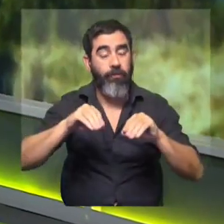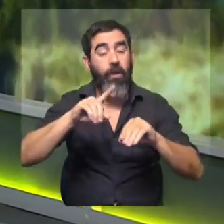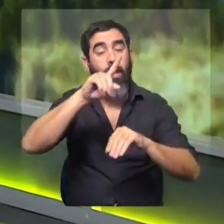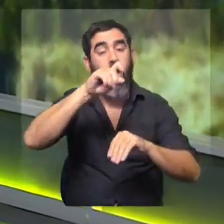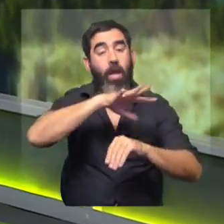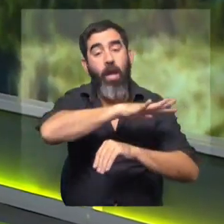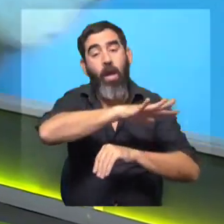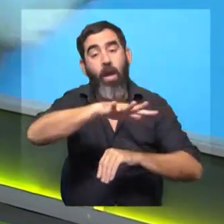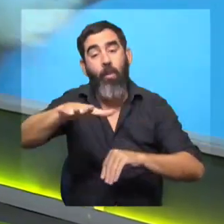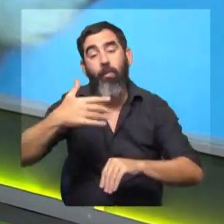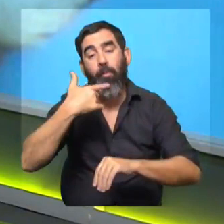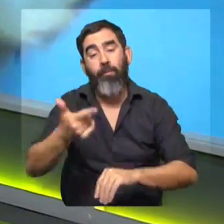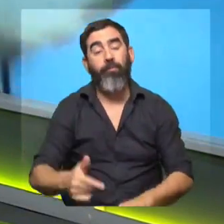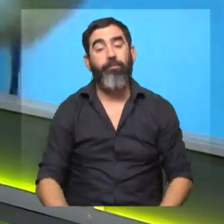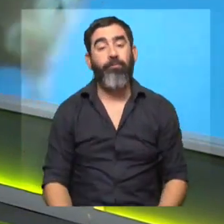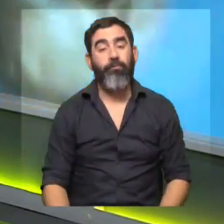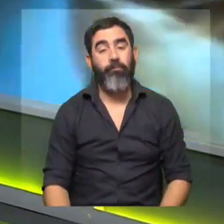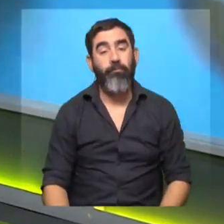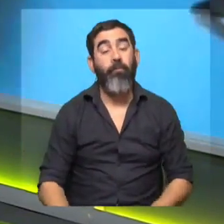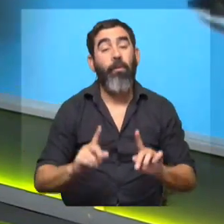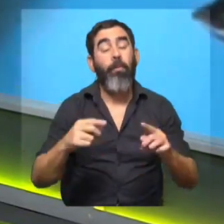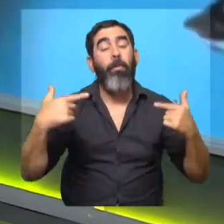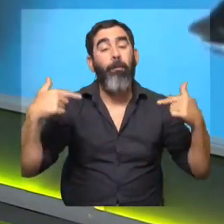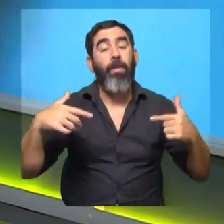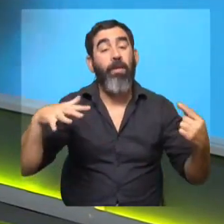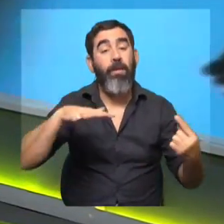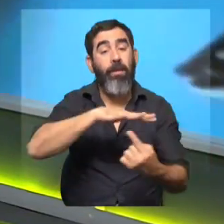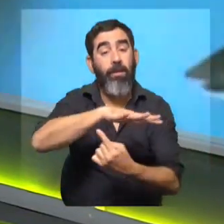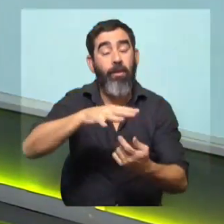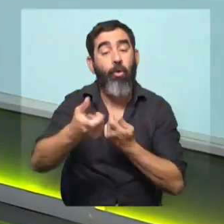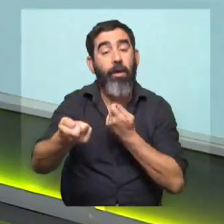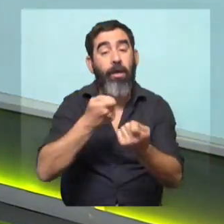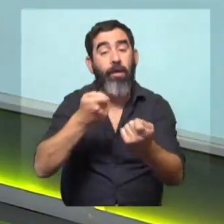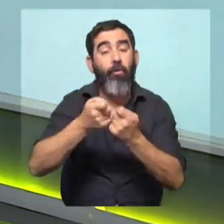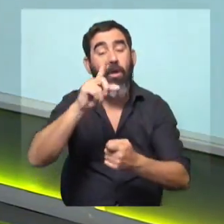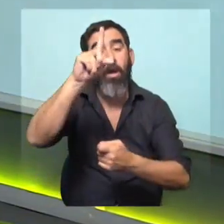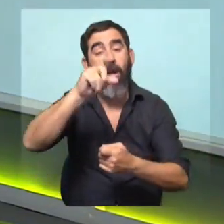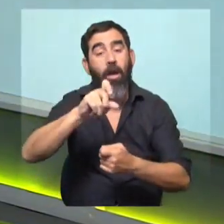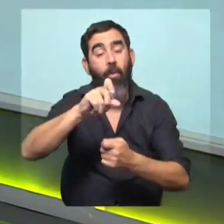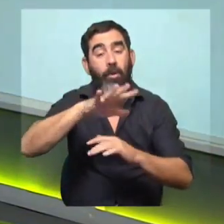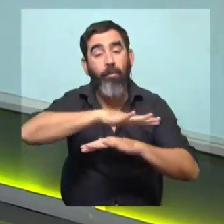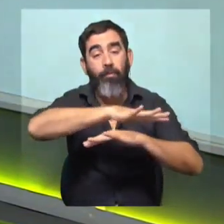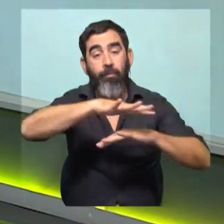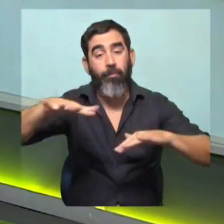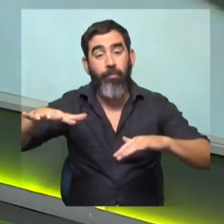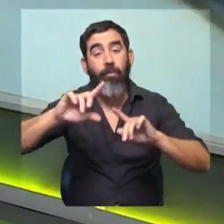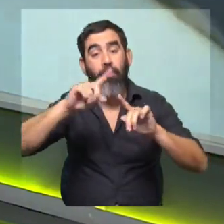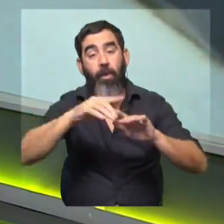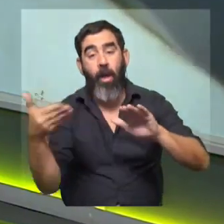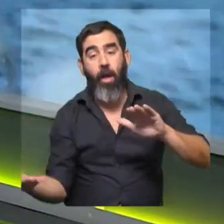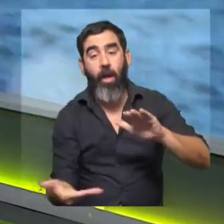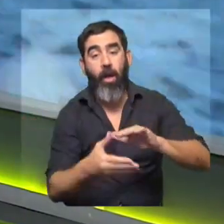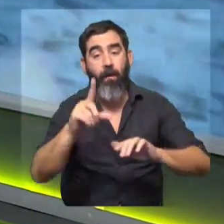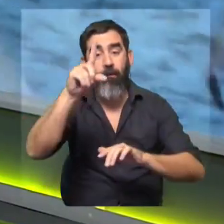aguas oceánicas. Además de esto, el Ministerio de Ambiente gestiona las aguas superficiales y